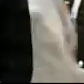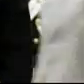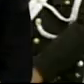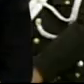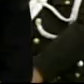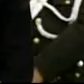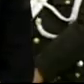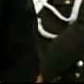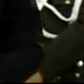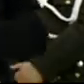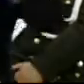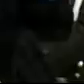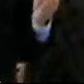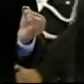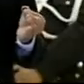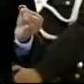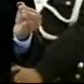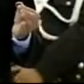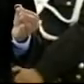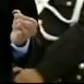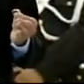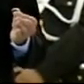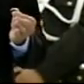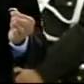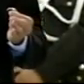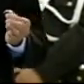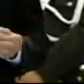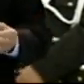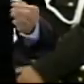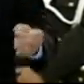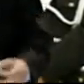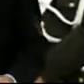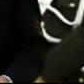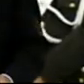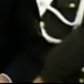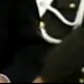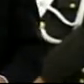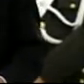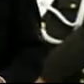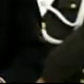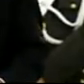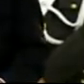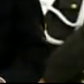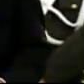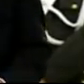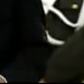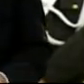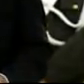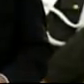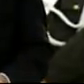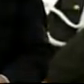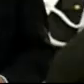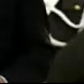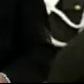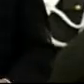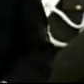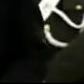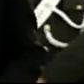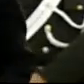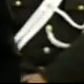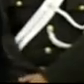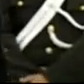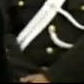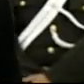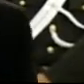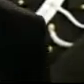solo monopolio. No existe monopolio en la prensa y no existe un monopolio en la prensa. Gracias, simplemente señor. Hay gente que informa con